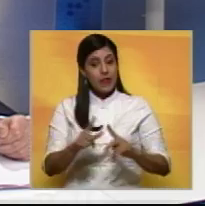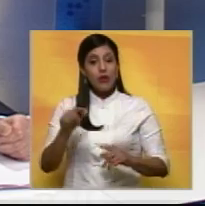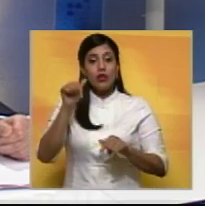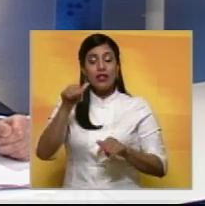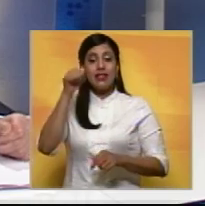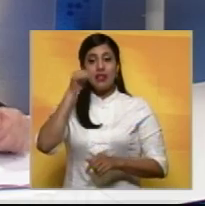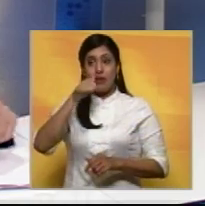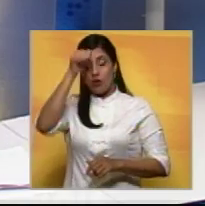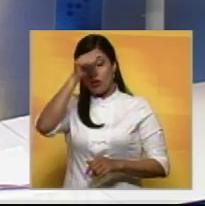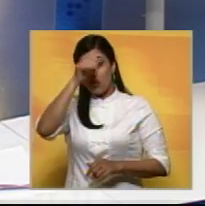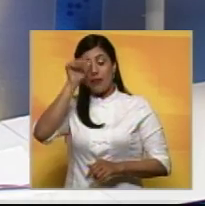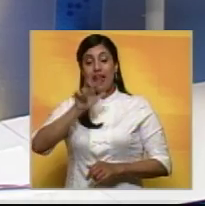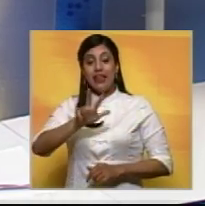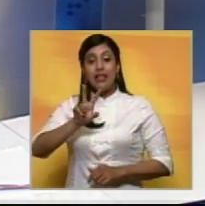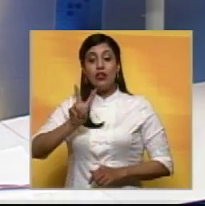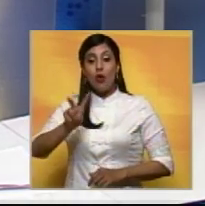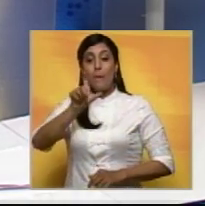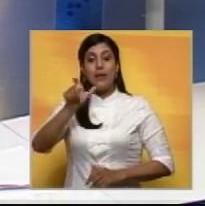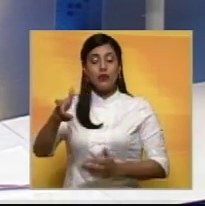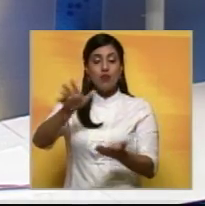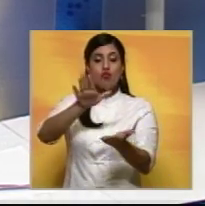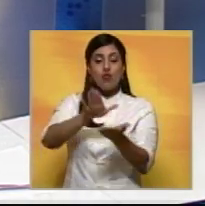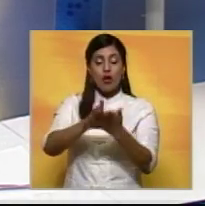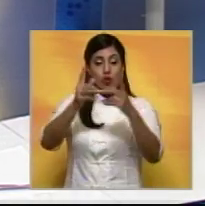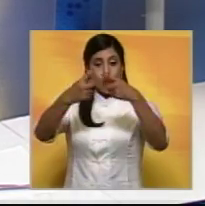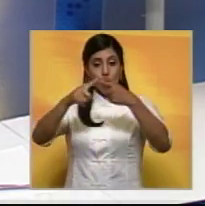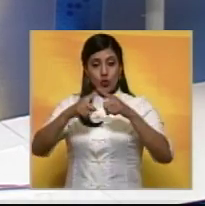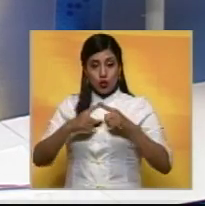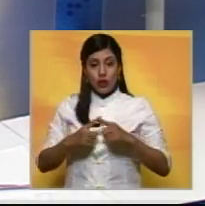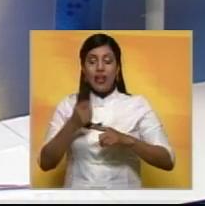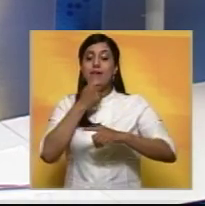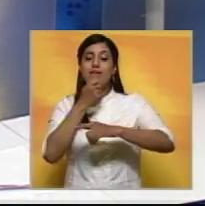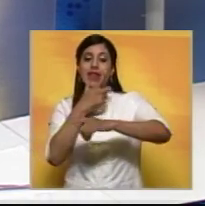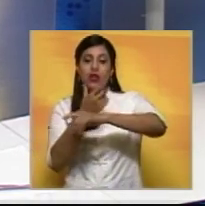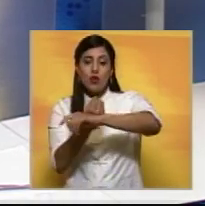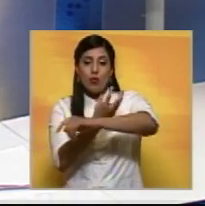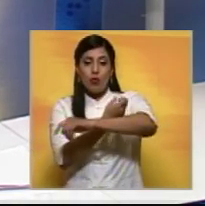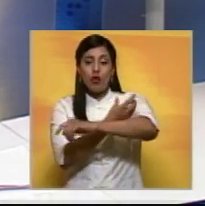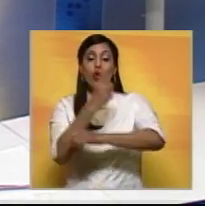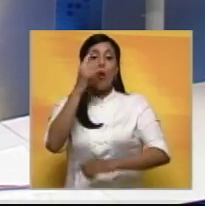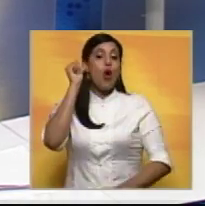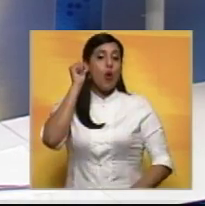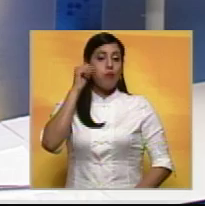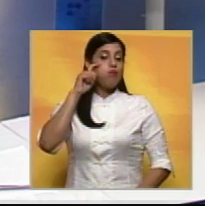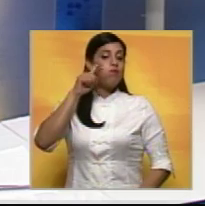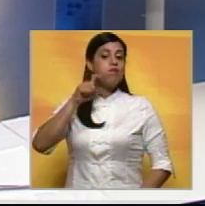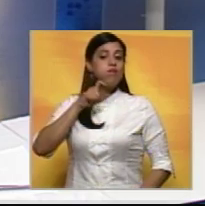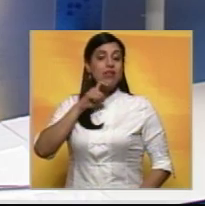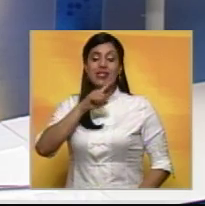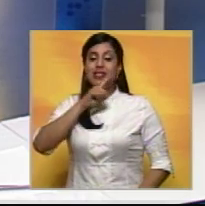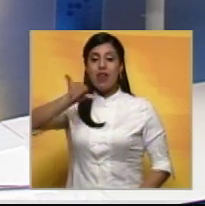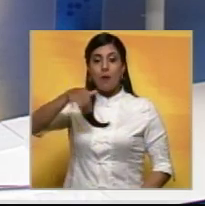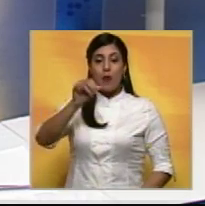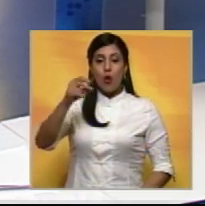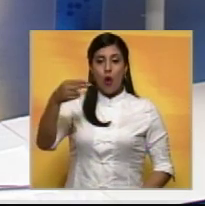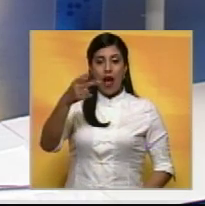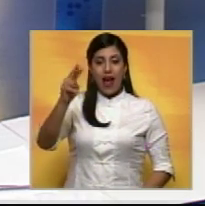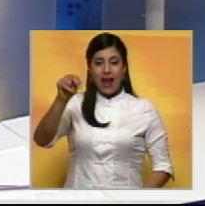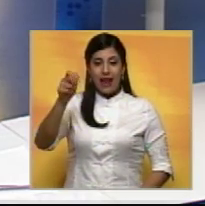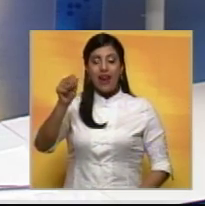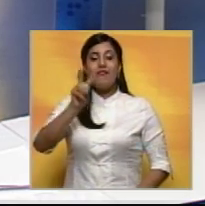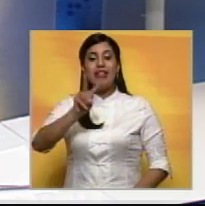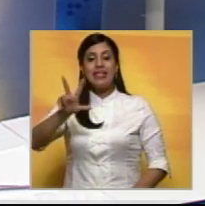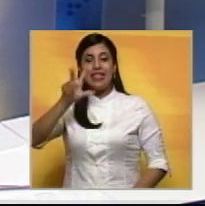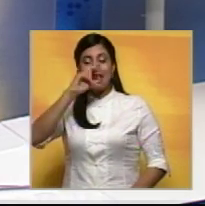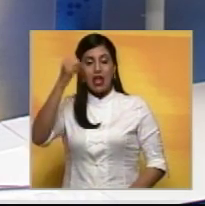Durante este fin de semana, 32 cadáveres se fueron ingresados a la morgue de Bellomonte. Una joven embarazada identificada como Joana Durán, de 23 años de